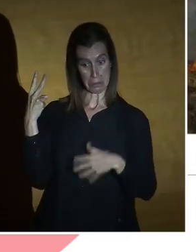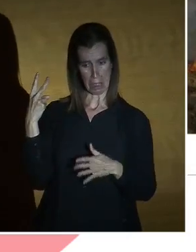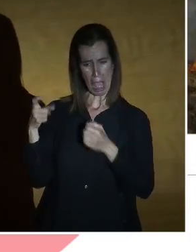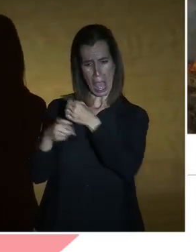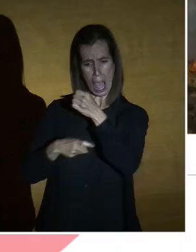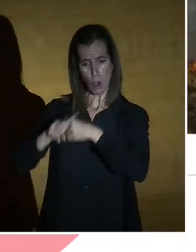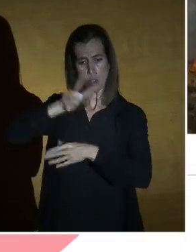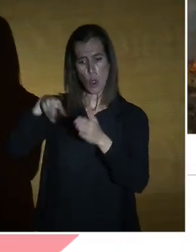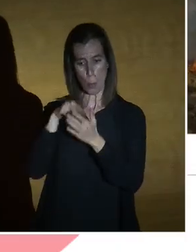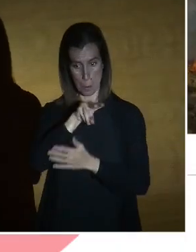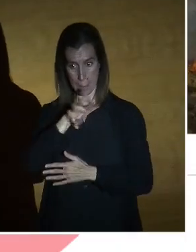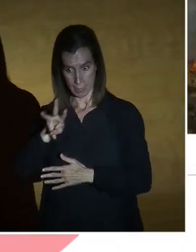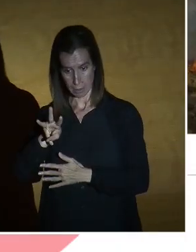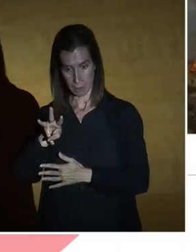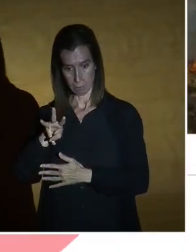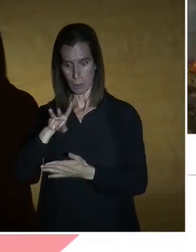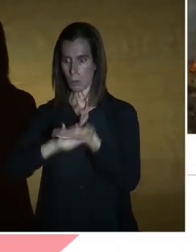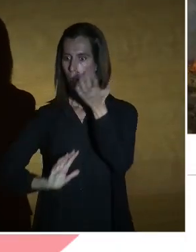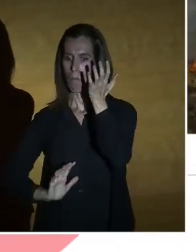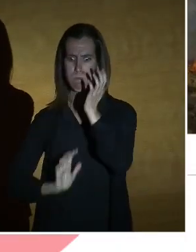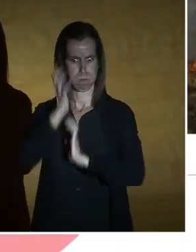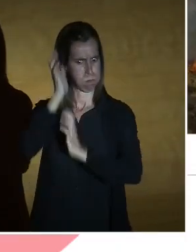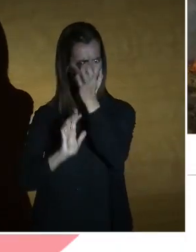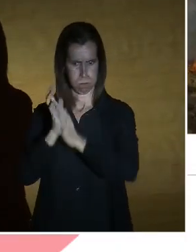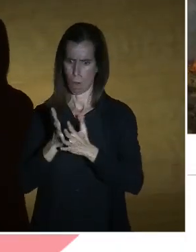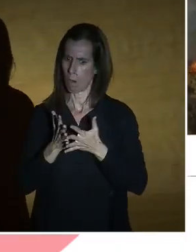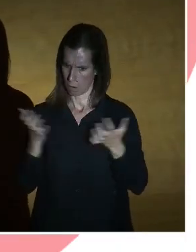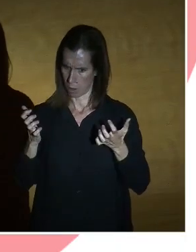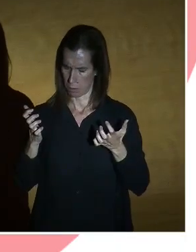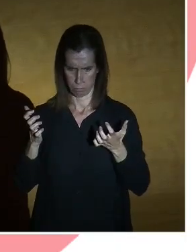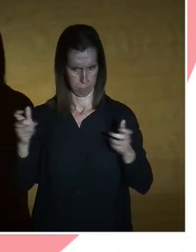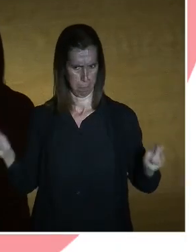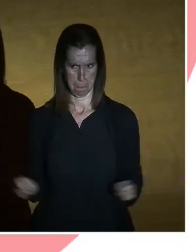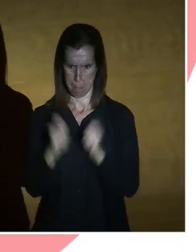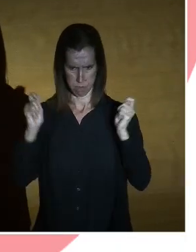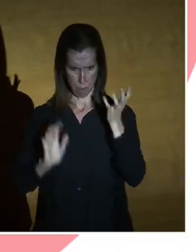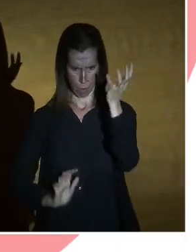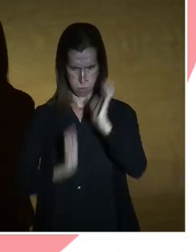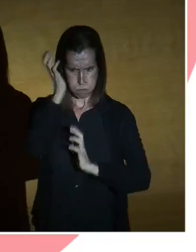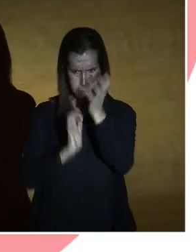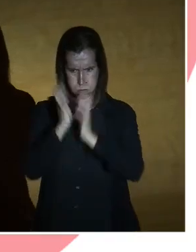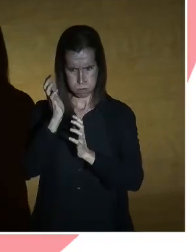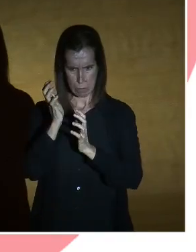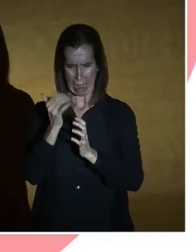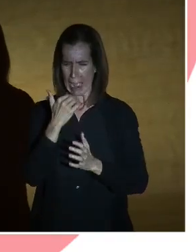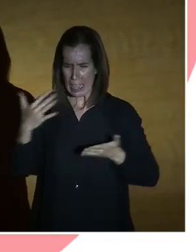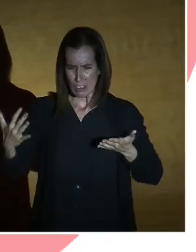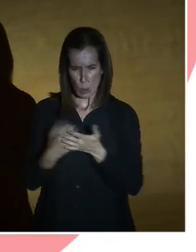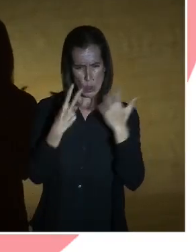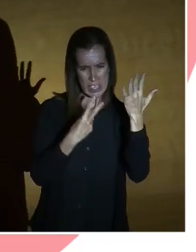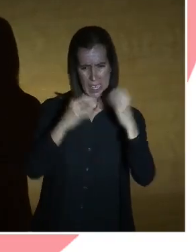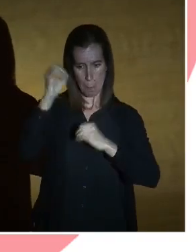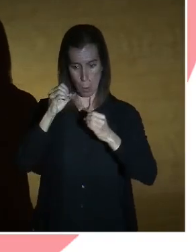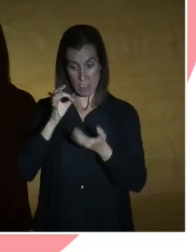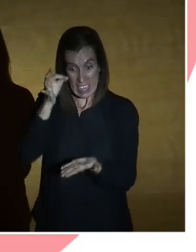agosto de 2023, tuvimos un incendio muy grave. Fue una gran catástrofe, afectó a prácticamente el 7%